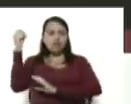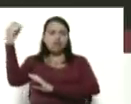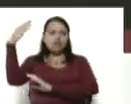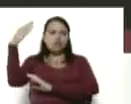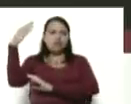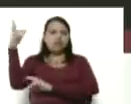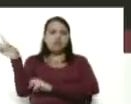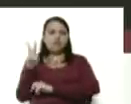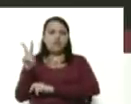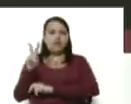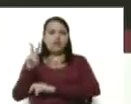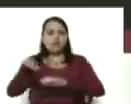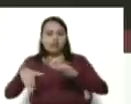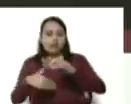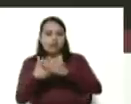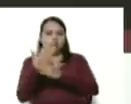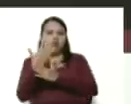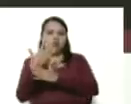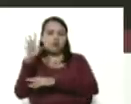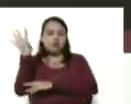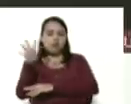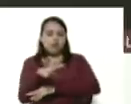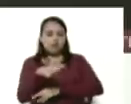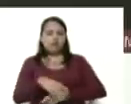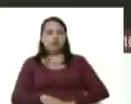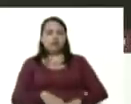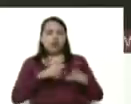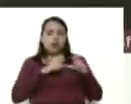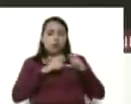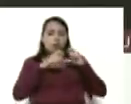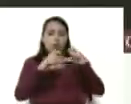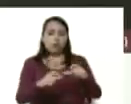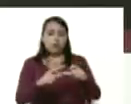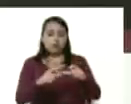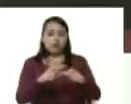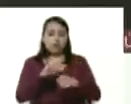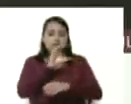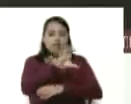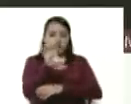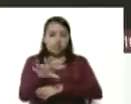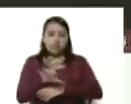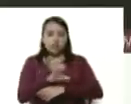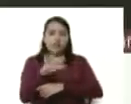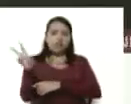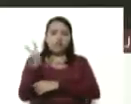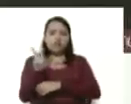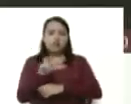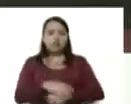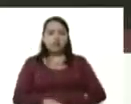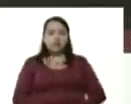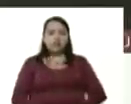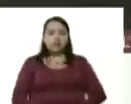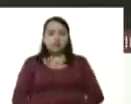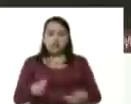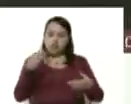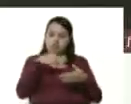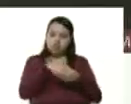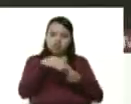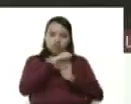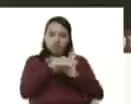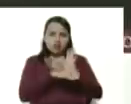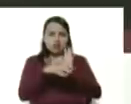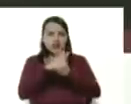Venezuela nace en el Esequibo y en el corazón de los soldados venezolanos, por mandato constitucional, en